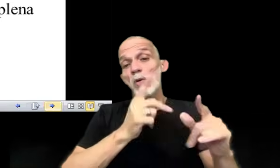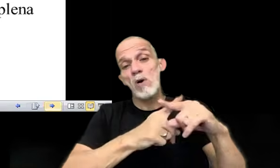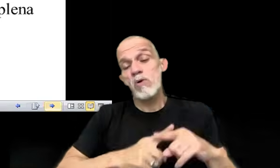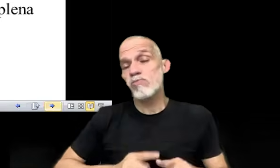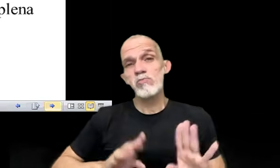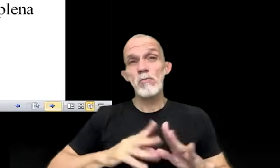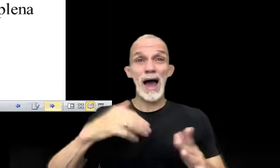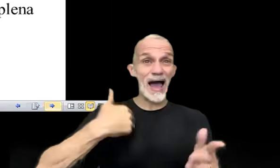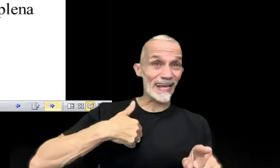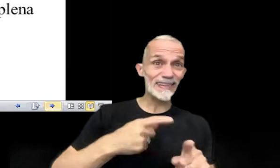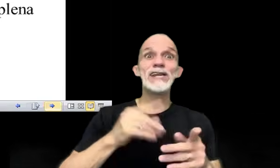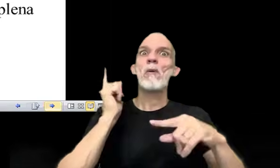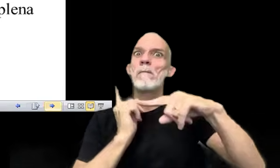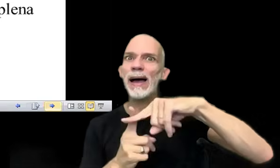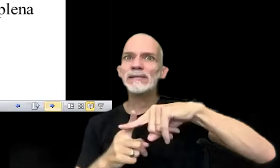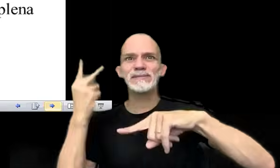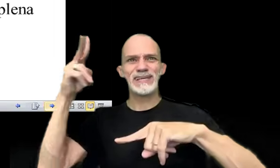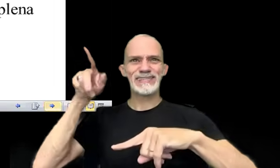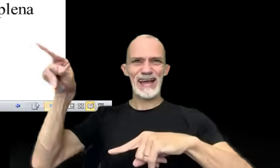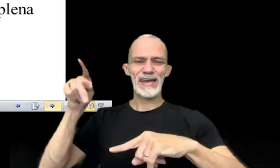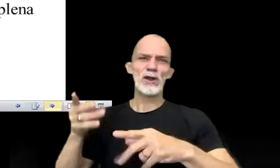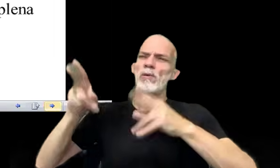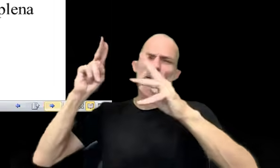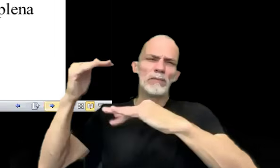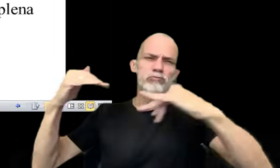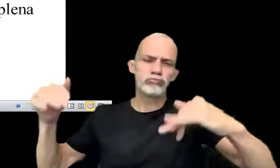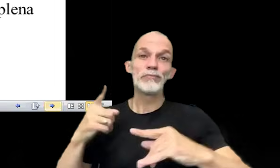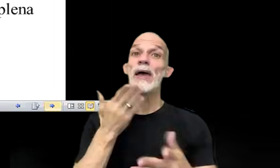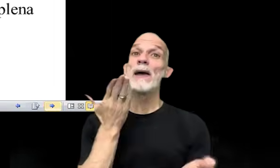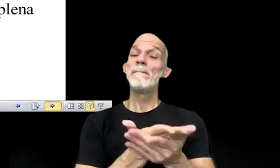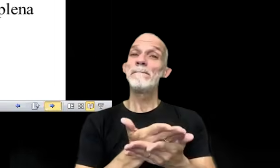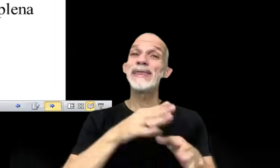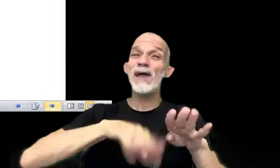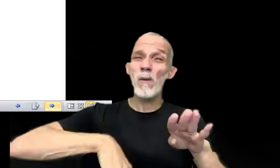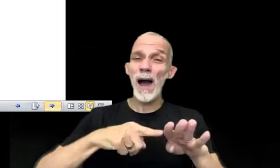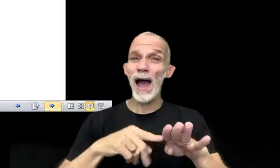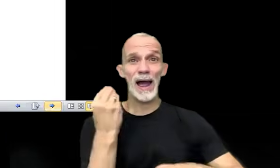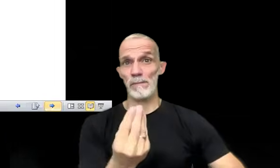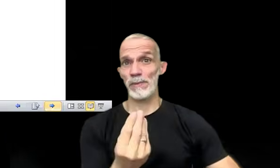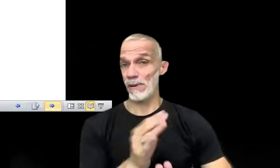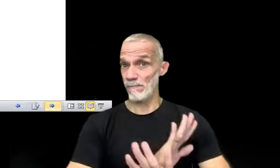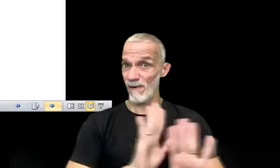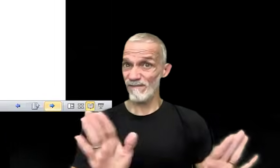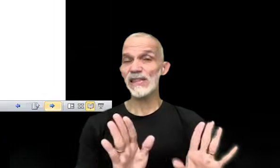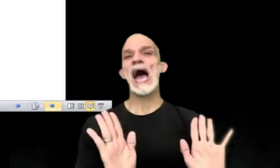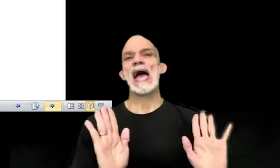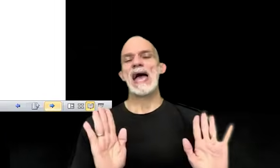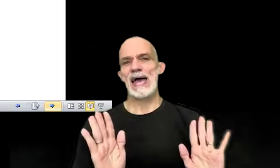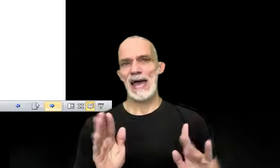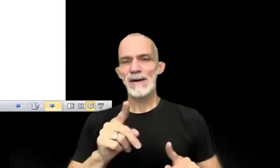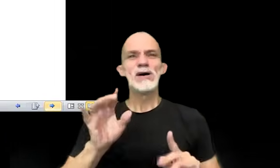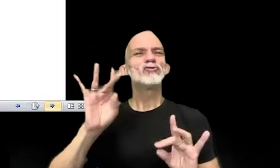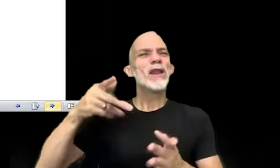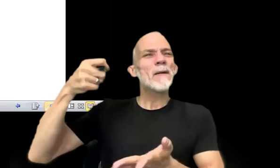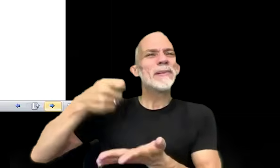sus bienes, los del país y los del exterior. Mientras que si pidió la baja y dejó de ser residente fiscal argentino, solo,